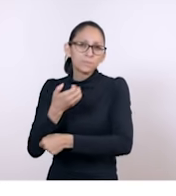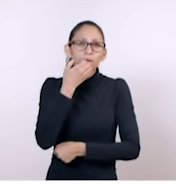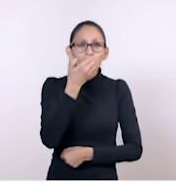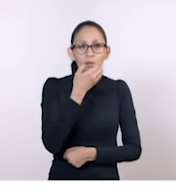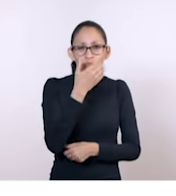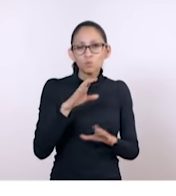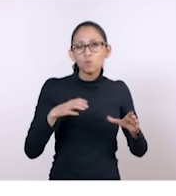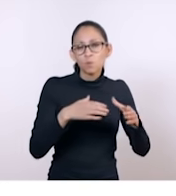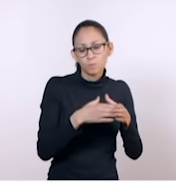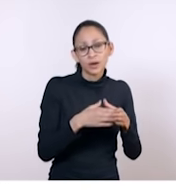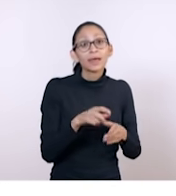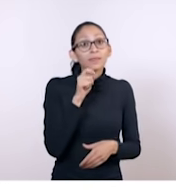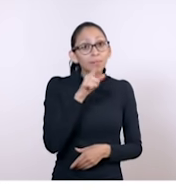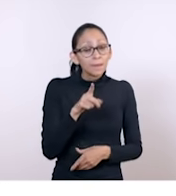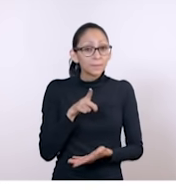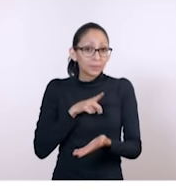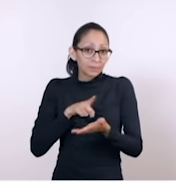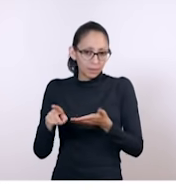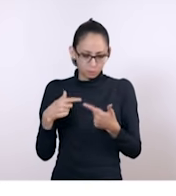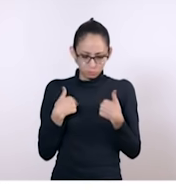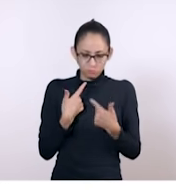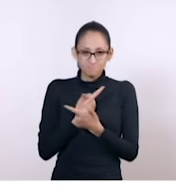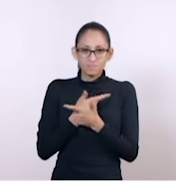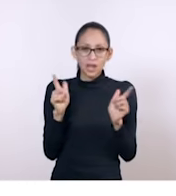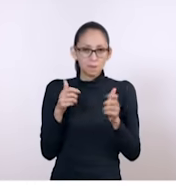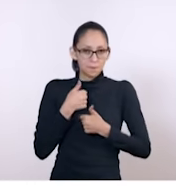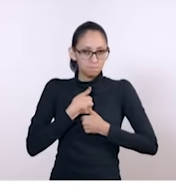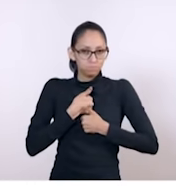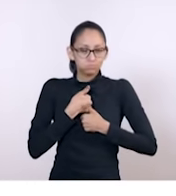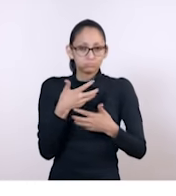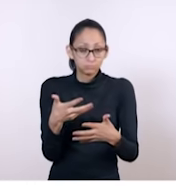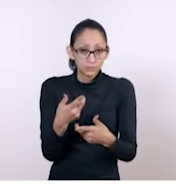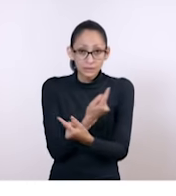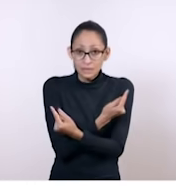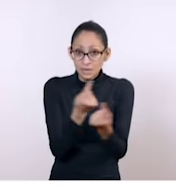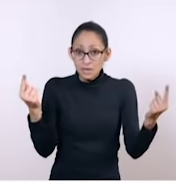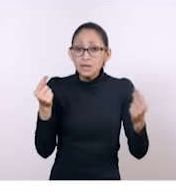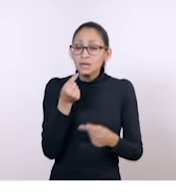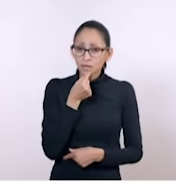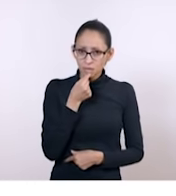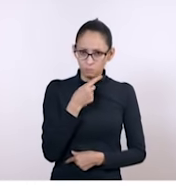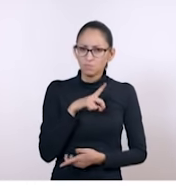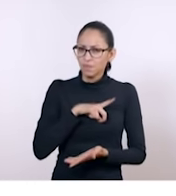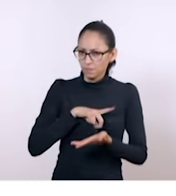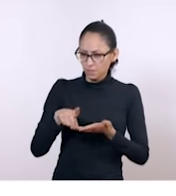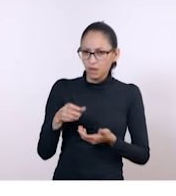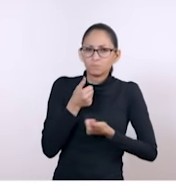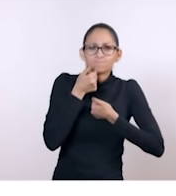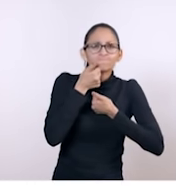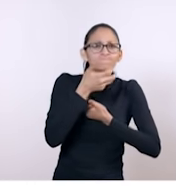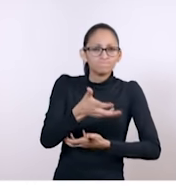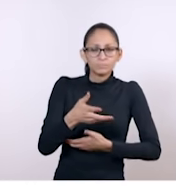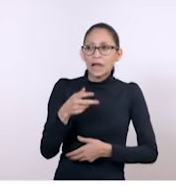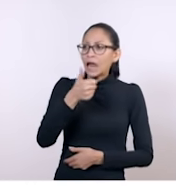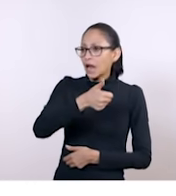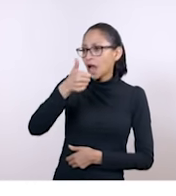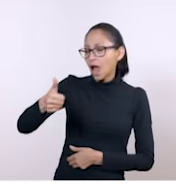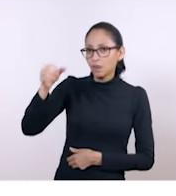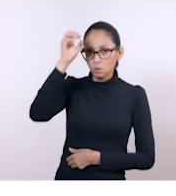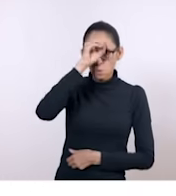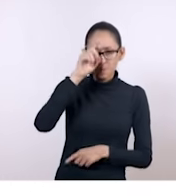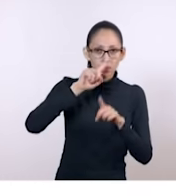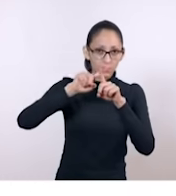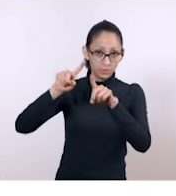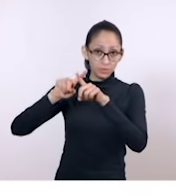El derecho a la libertad de expresión. Pues los niños y las niñas tienen derecho a expresar libremente sus opiniones